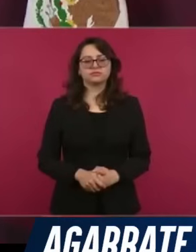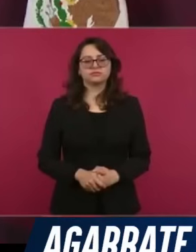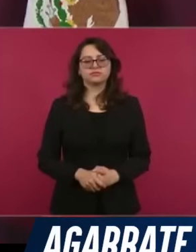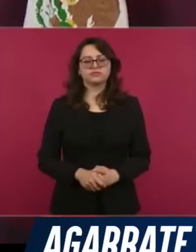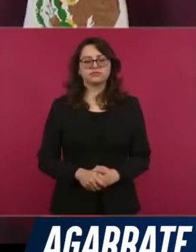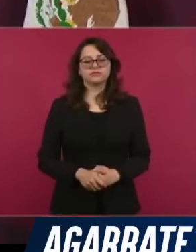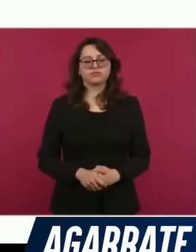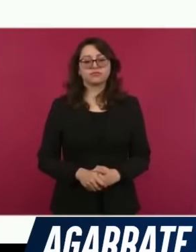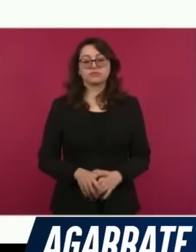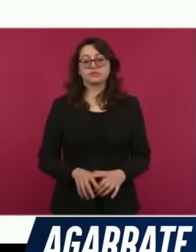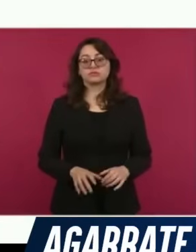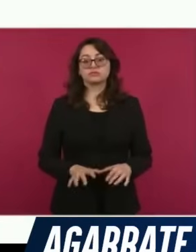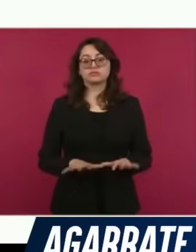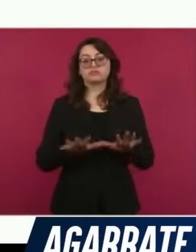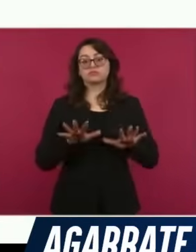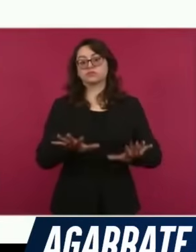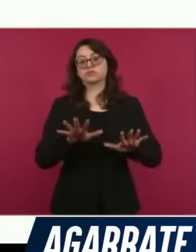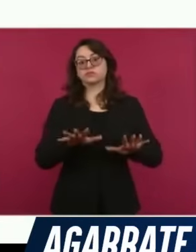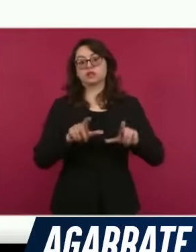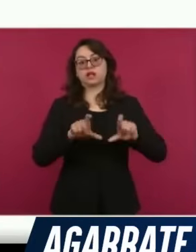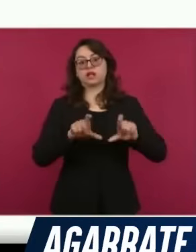Sí, pero no están